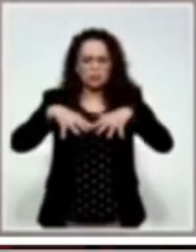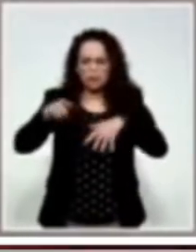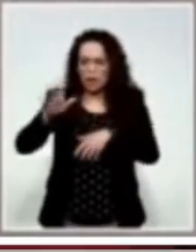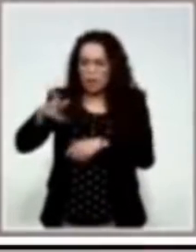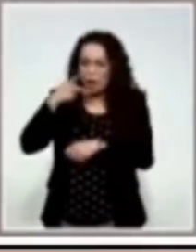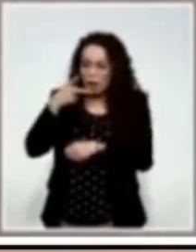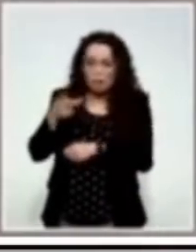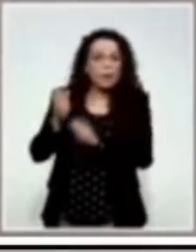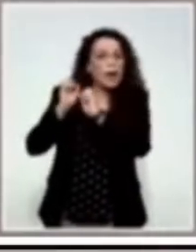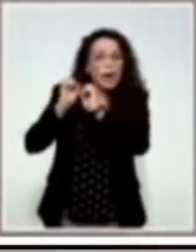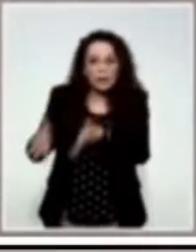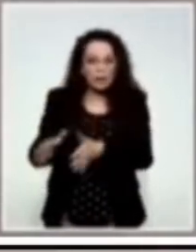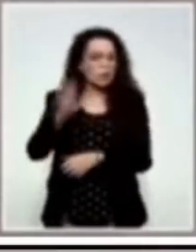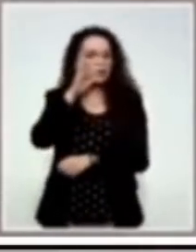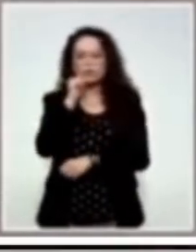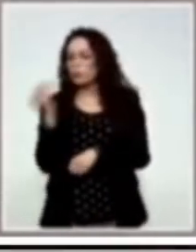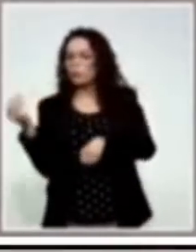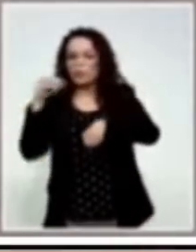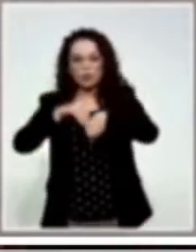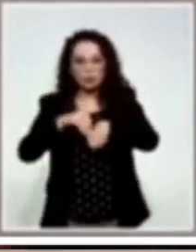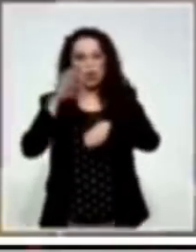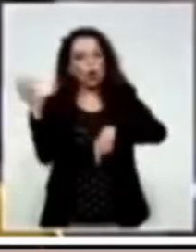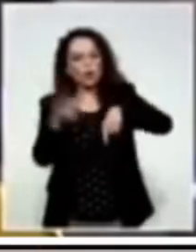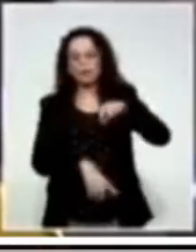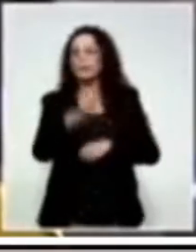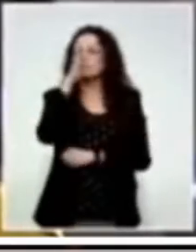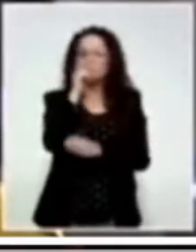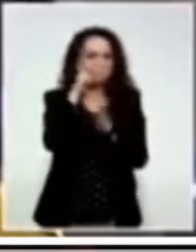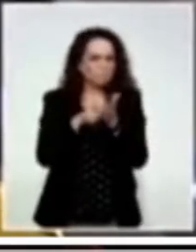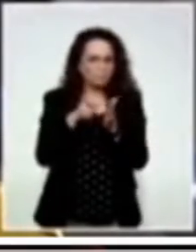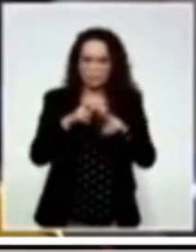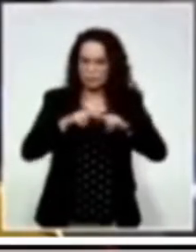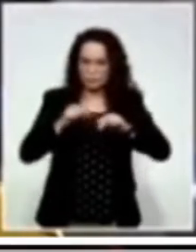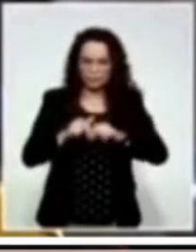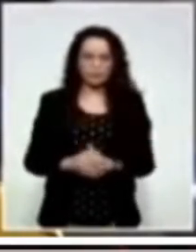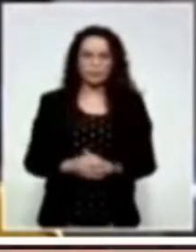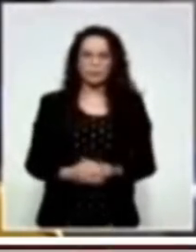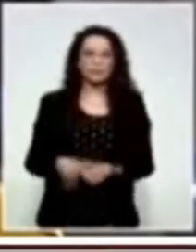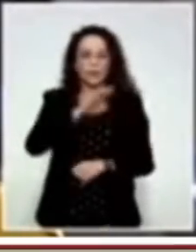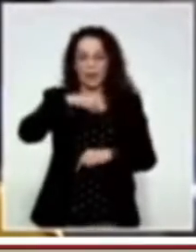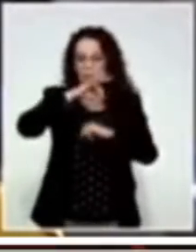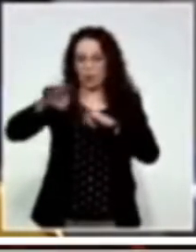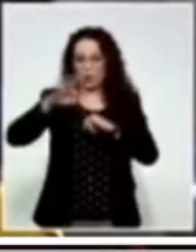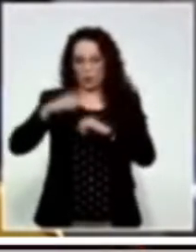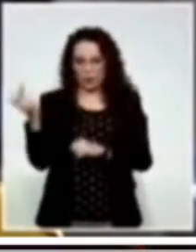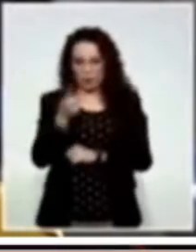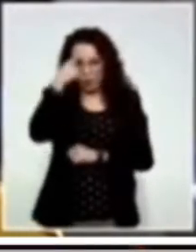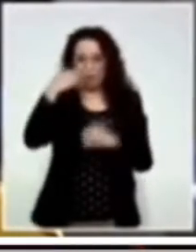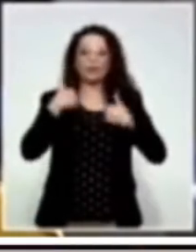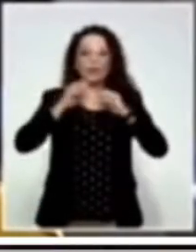nada, no puede agregar, no puede quitar. Ahí va mi última pregunta ya para que... ¿Perdón? Ahí va mi última pregunta ya para que quede todas